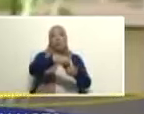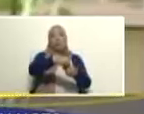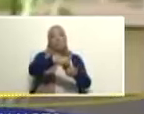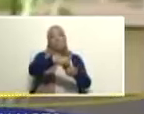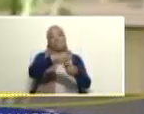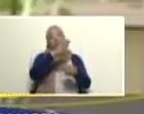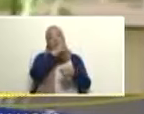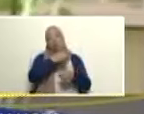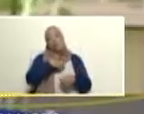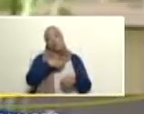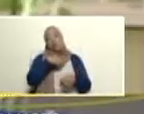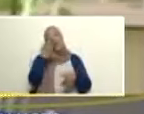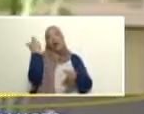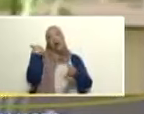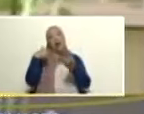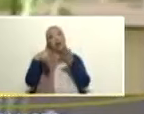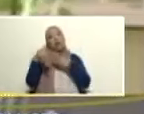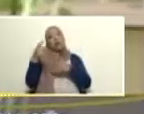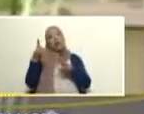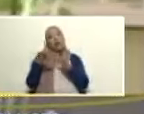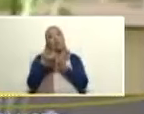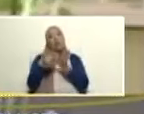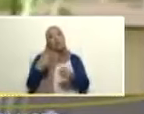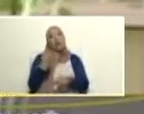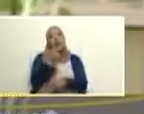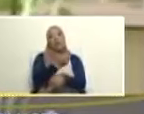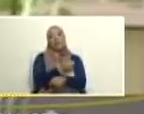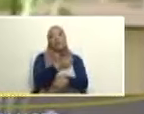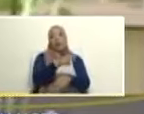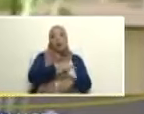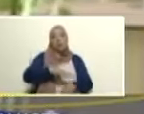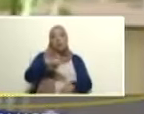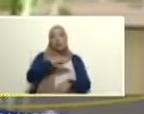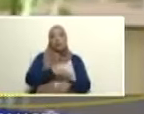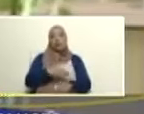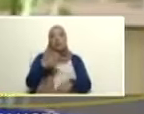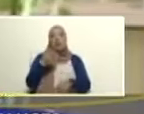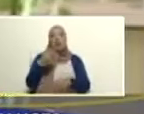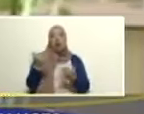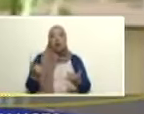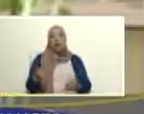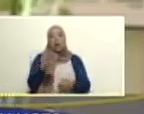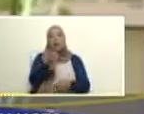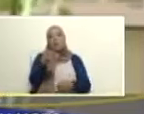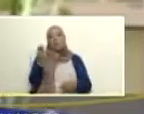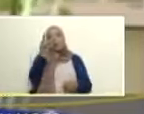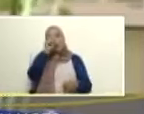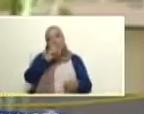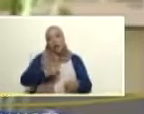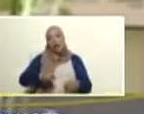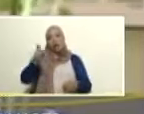¿Ustedes saben cuántos bachilleres ha graduado la misión Riva en estos 20 años?